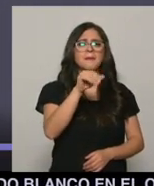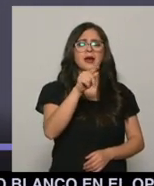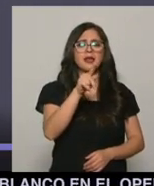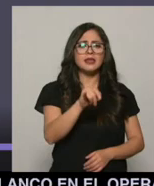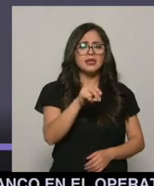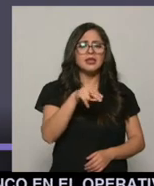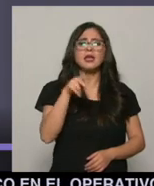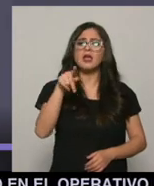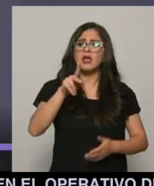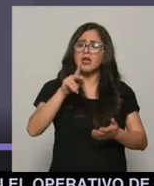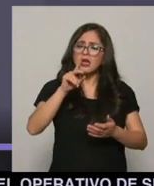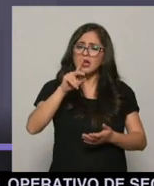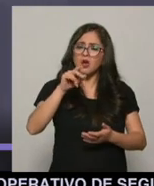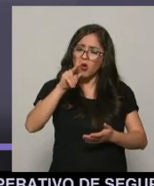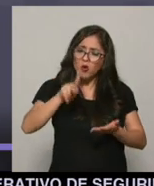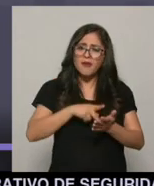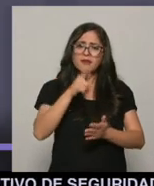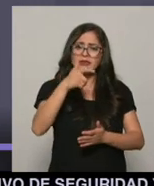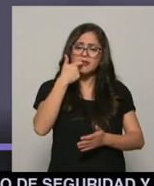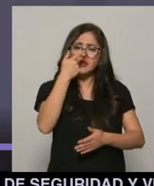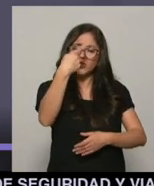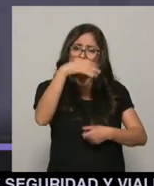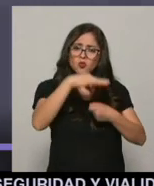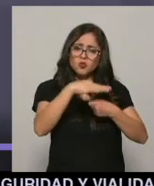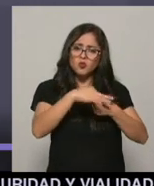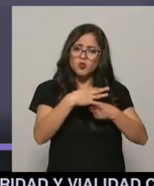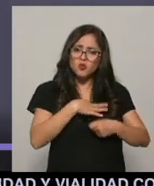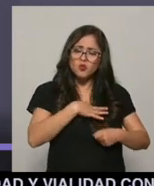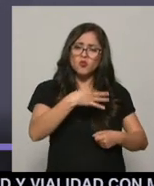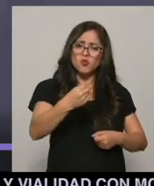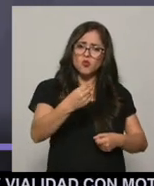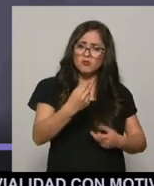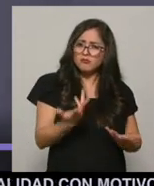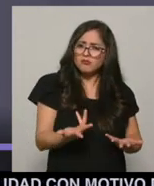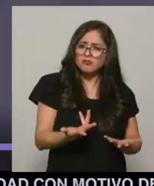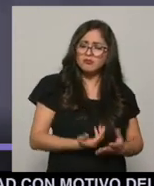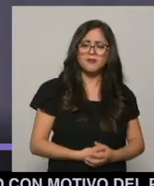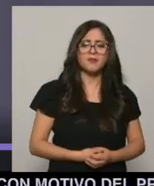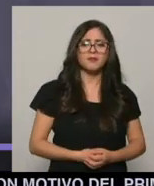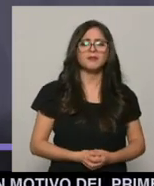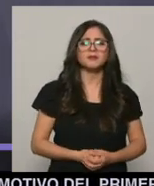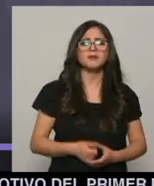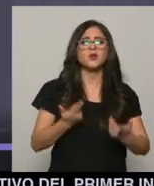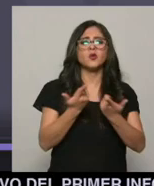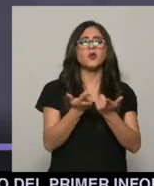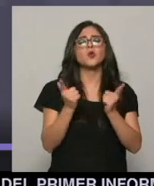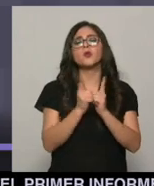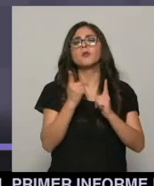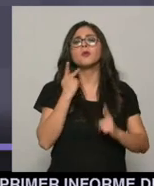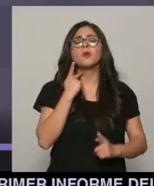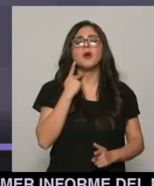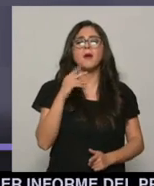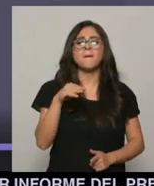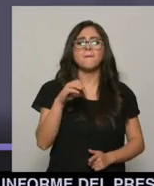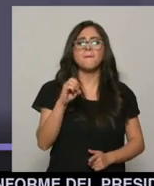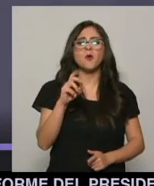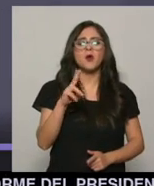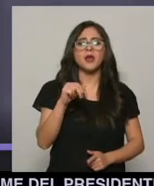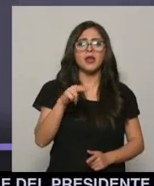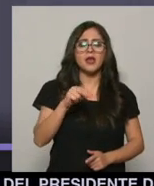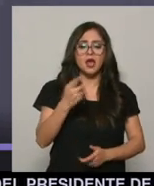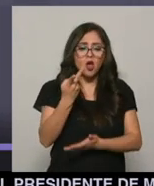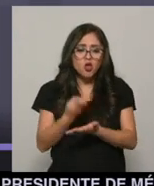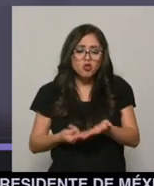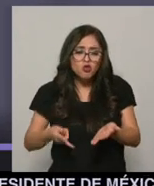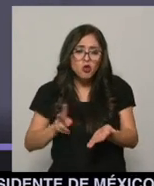Mira, en primer lugar diría sobre el tema de la reelección, Morena no busca la reelección. Por cierto,